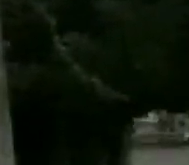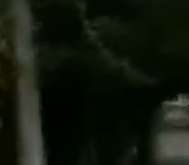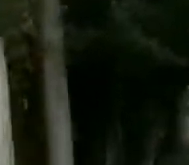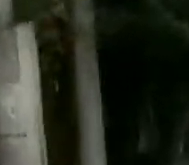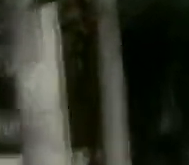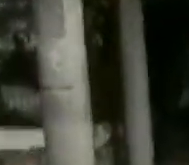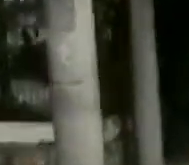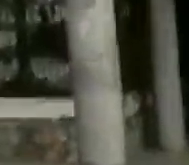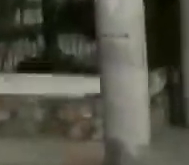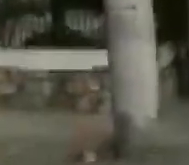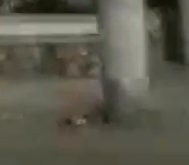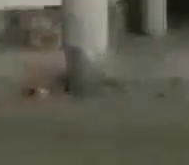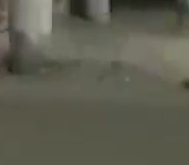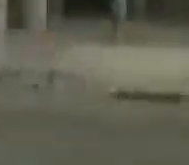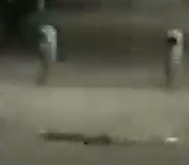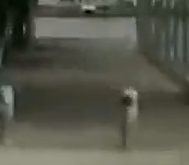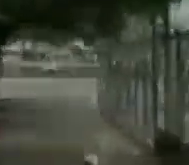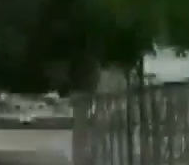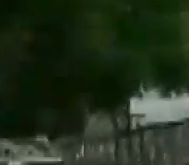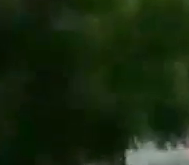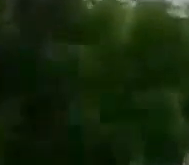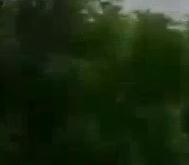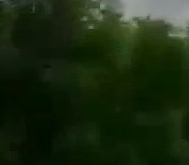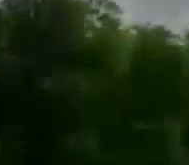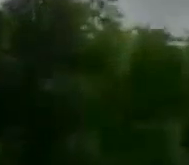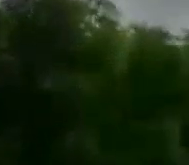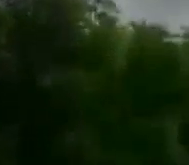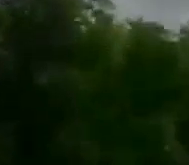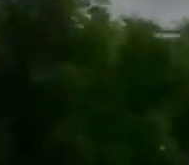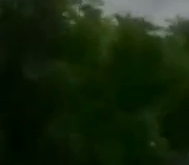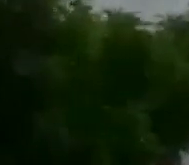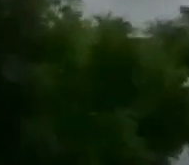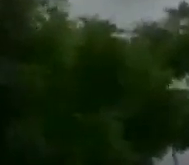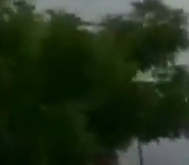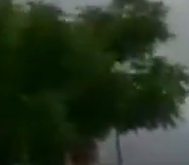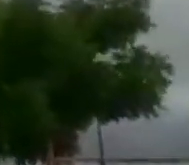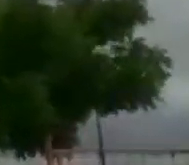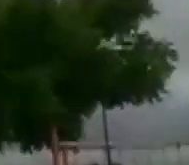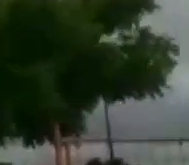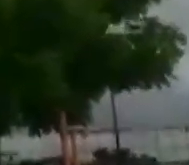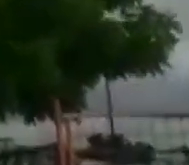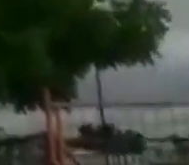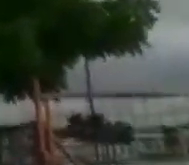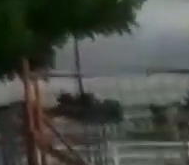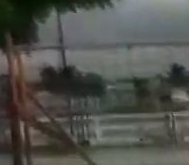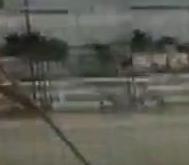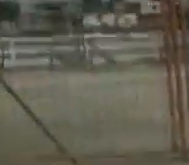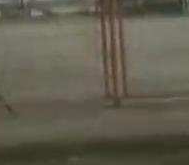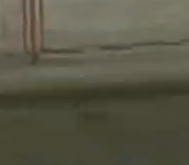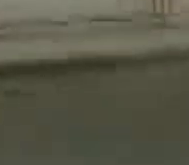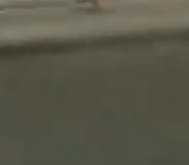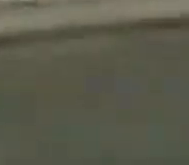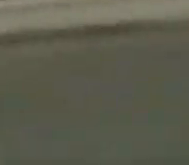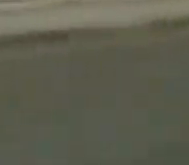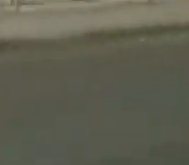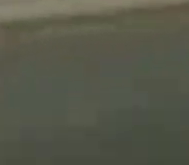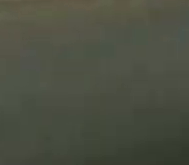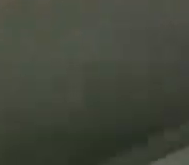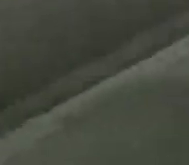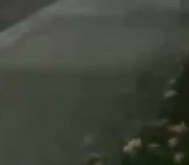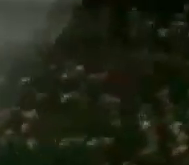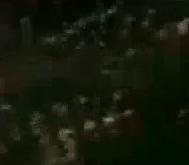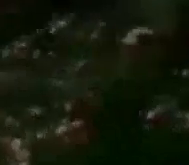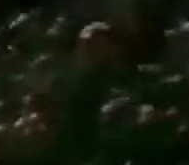se refleja el consumo eléctrico por alumbrado público, exagerado de paso.